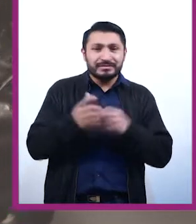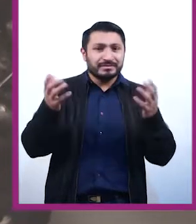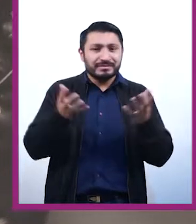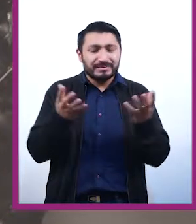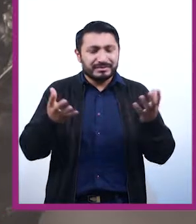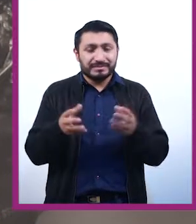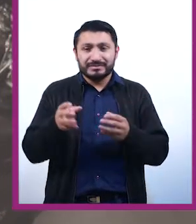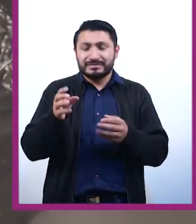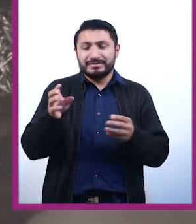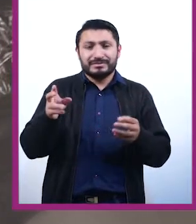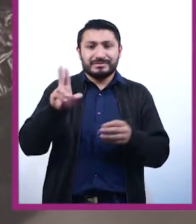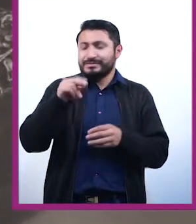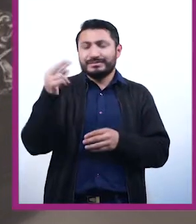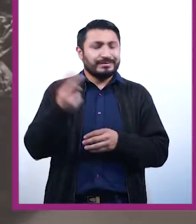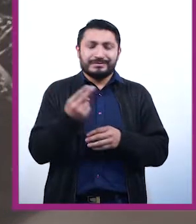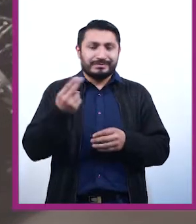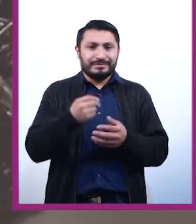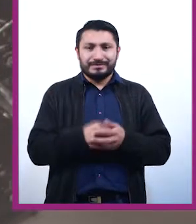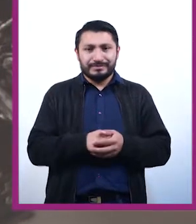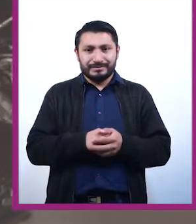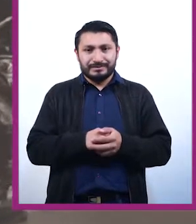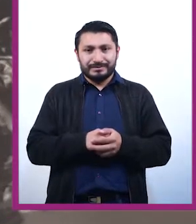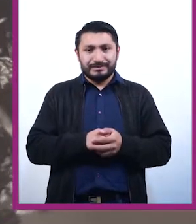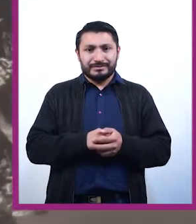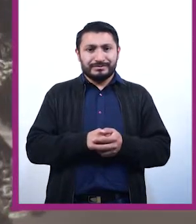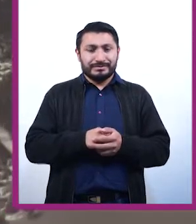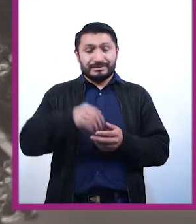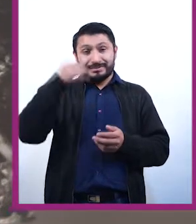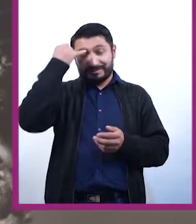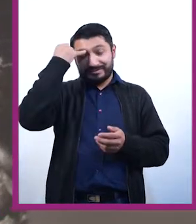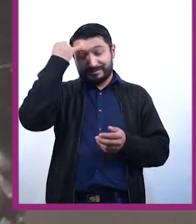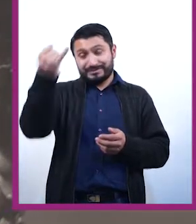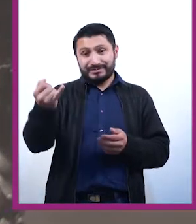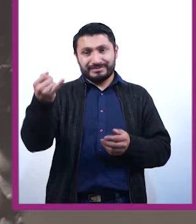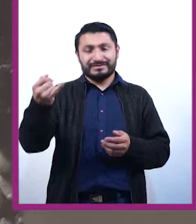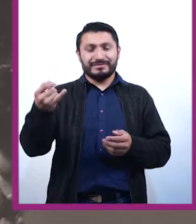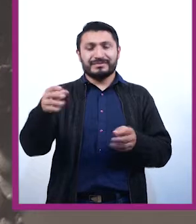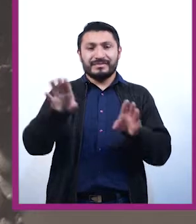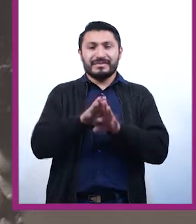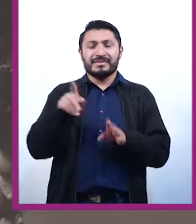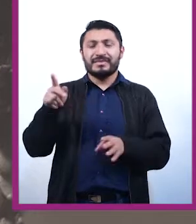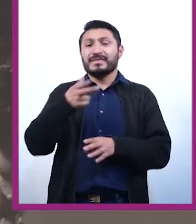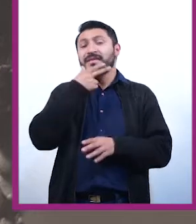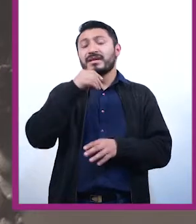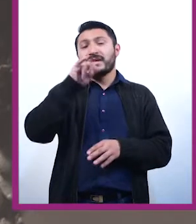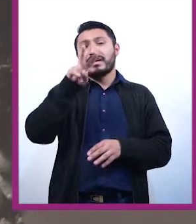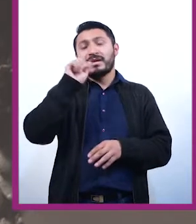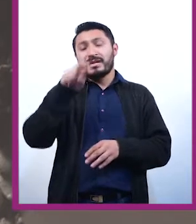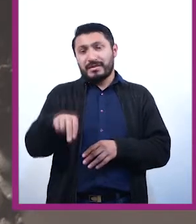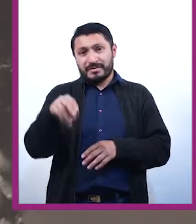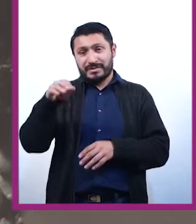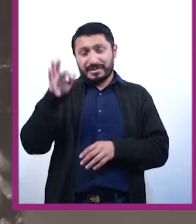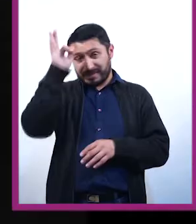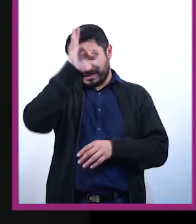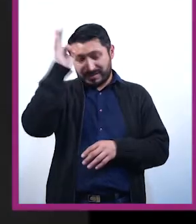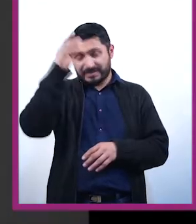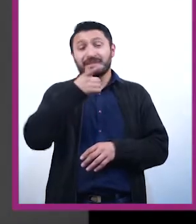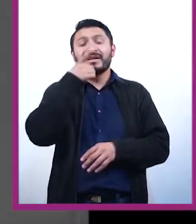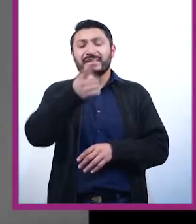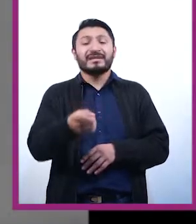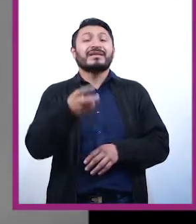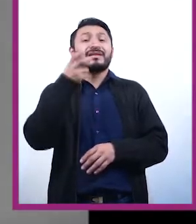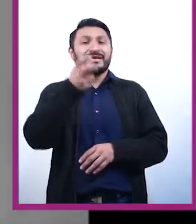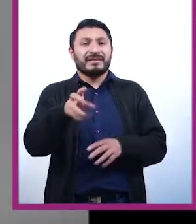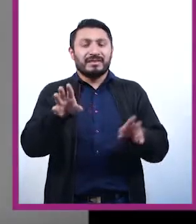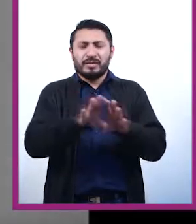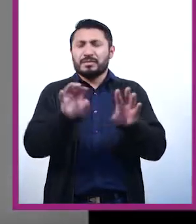mantener algo que, simplemente, no necesita. La moraleja que el filósofo Ivan Illich propuso a través de este fenómeno